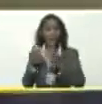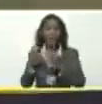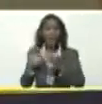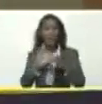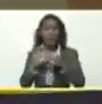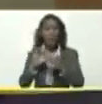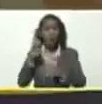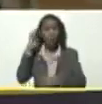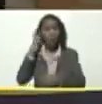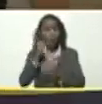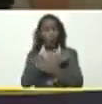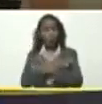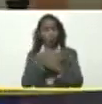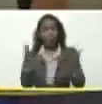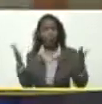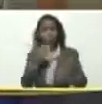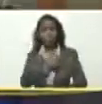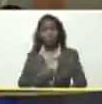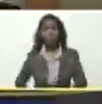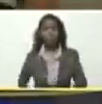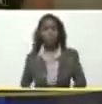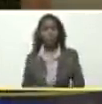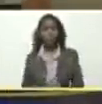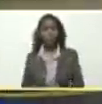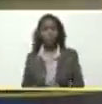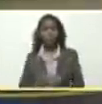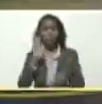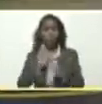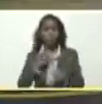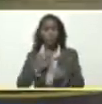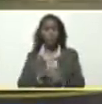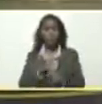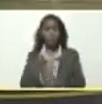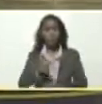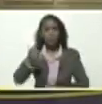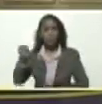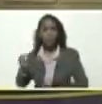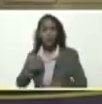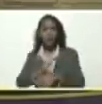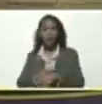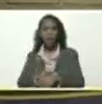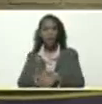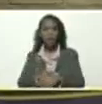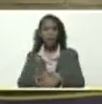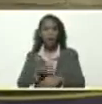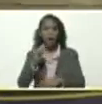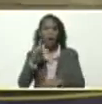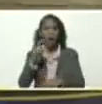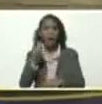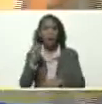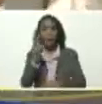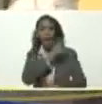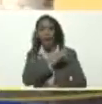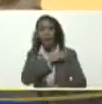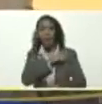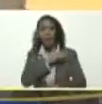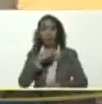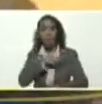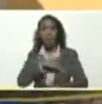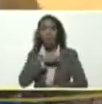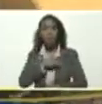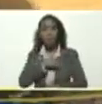A sus órdenes, presidente. Le paso acá al doctor Alain Oliva, al jefe de la misión médica cubana en el